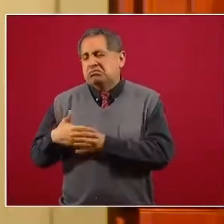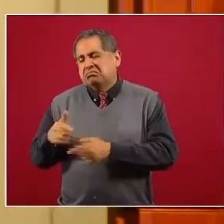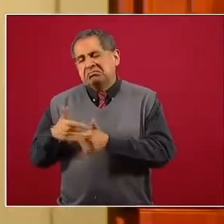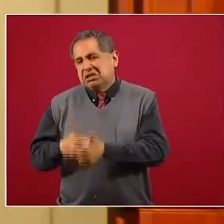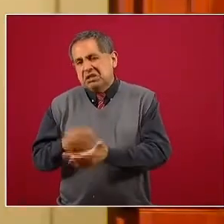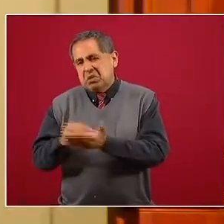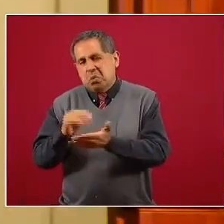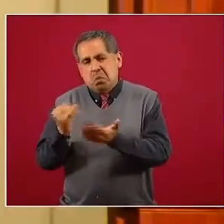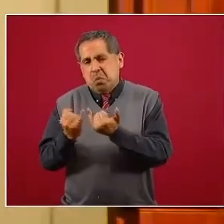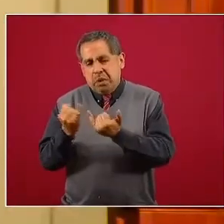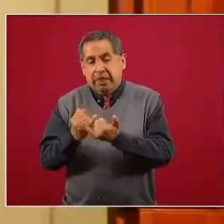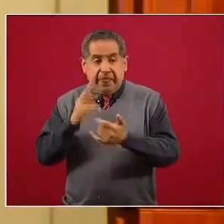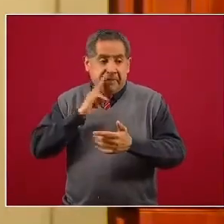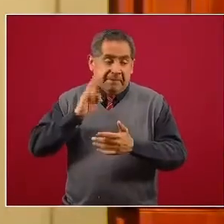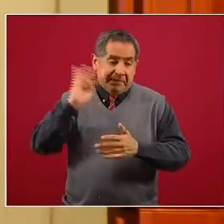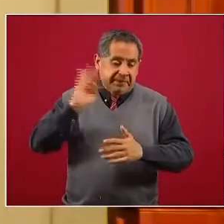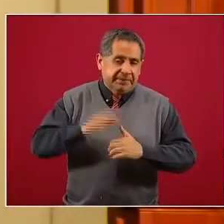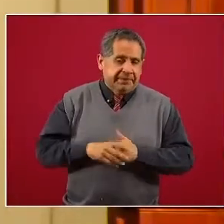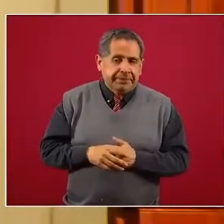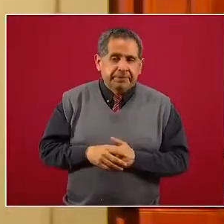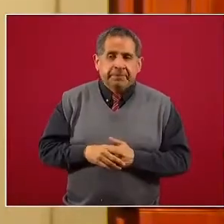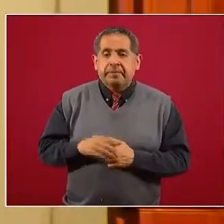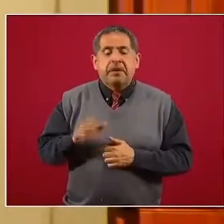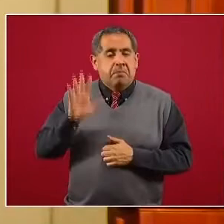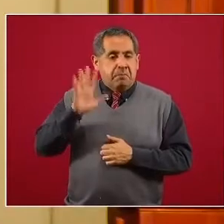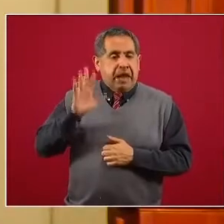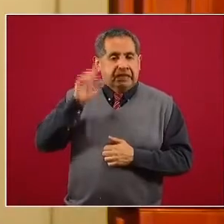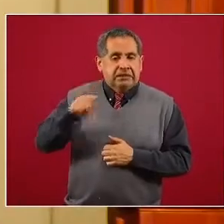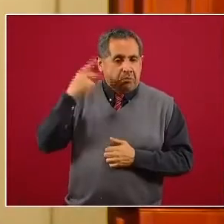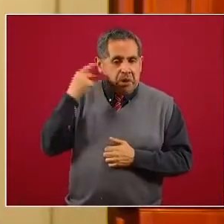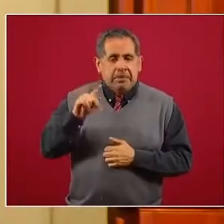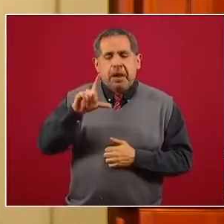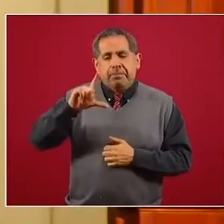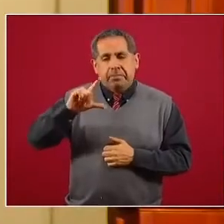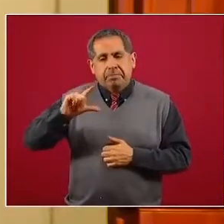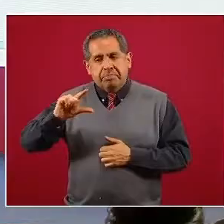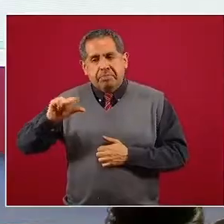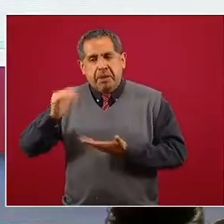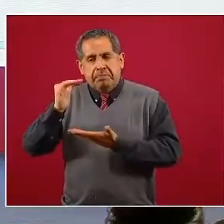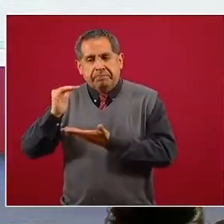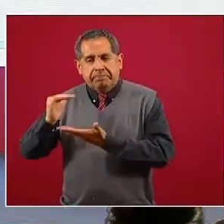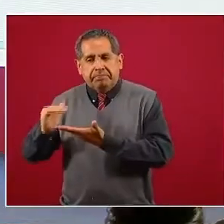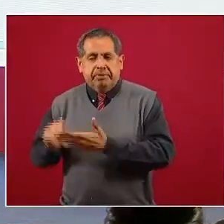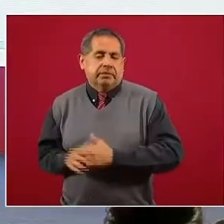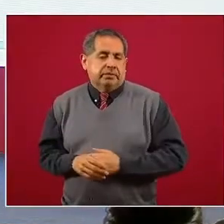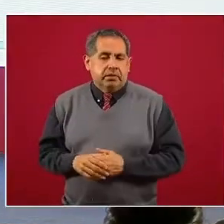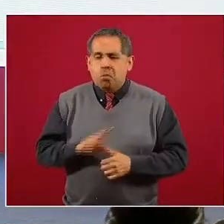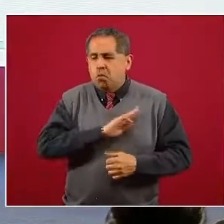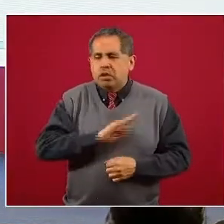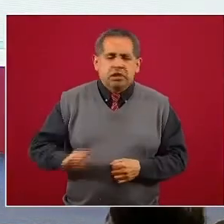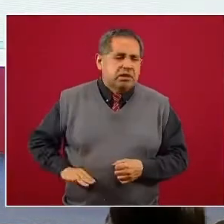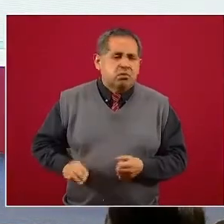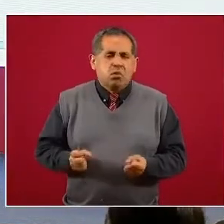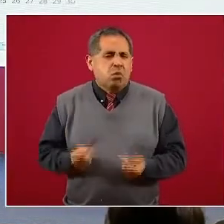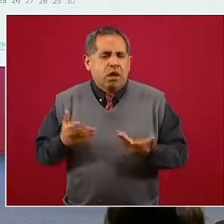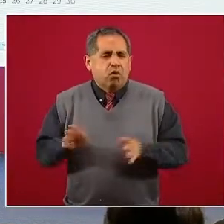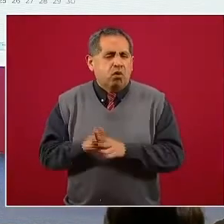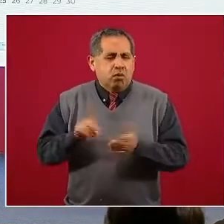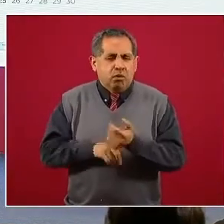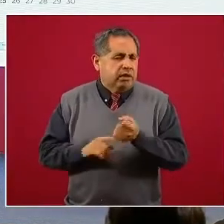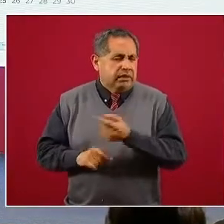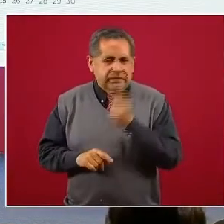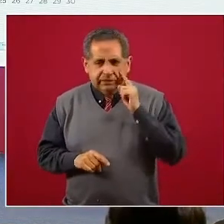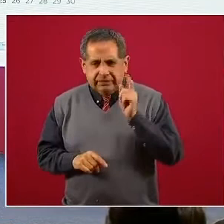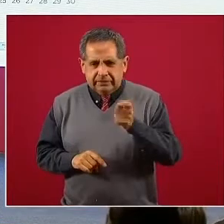actividad más reciente de su epidemia pues está disminuyendo. Veamos los municipios de Puebla. La